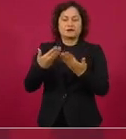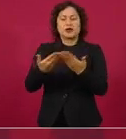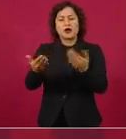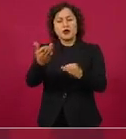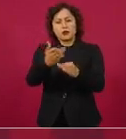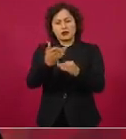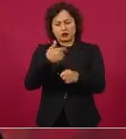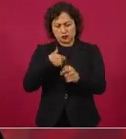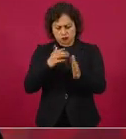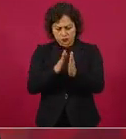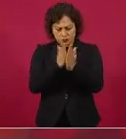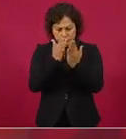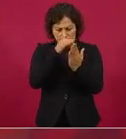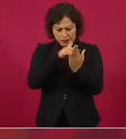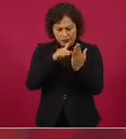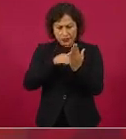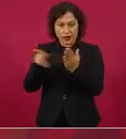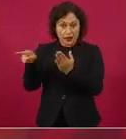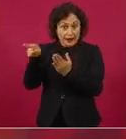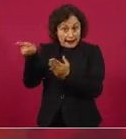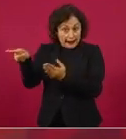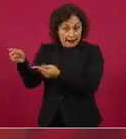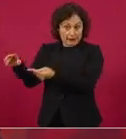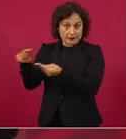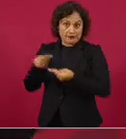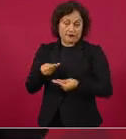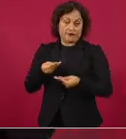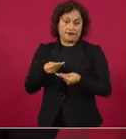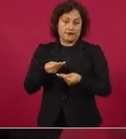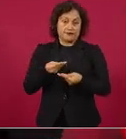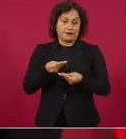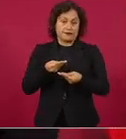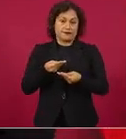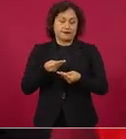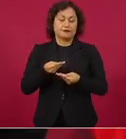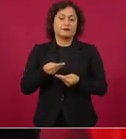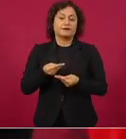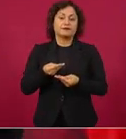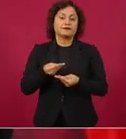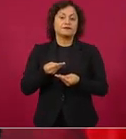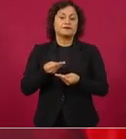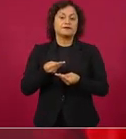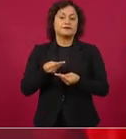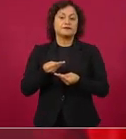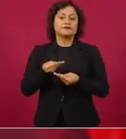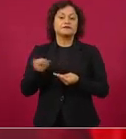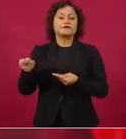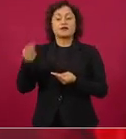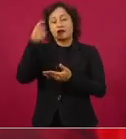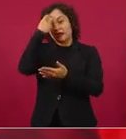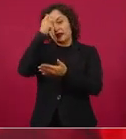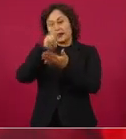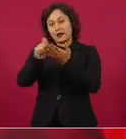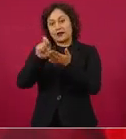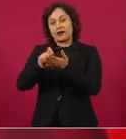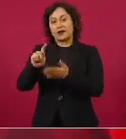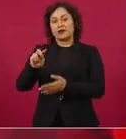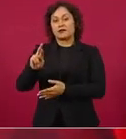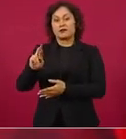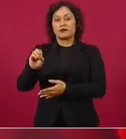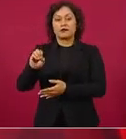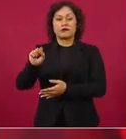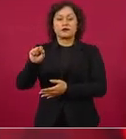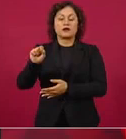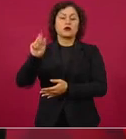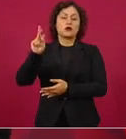uno que me trajo él precisamente, que escribió Trotsky sobre Stalin, que es